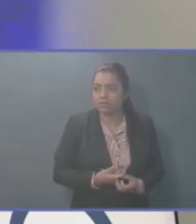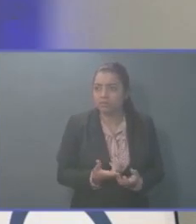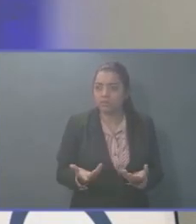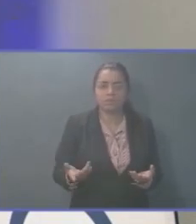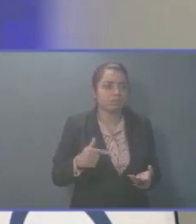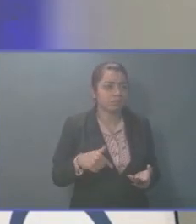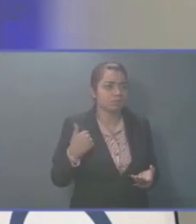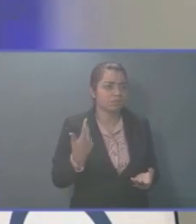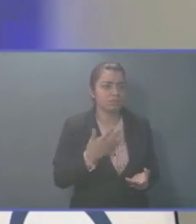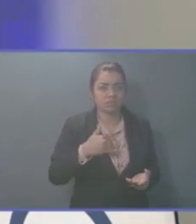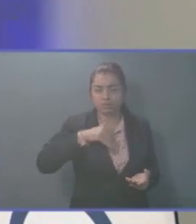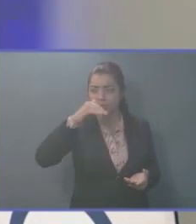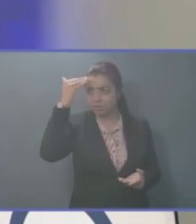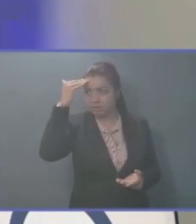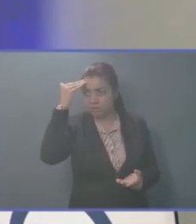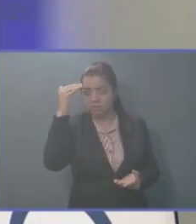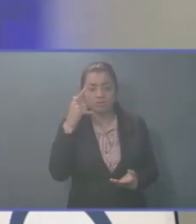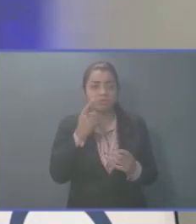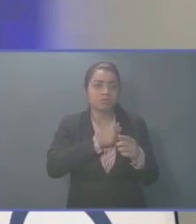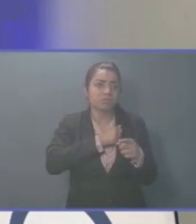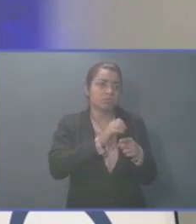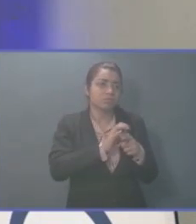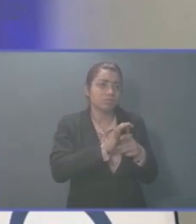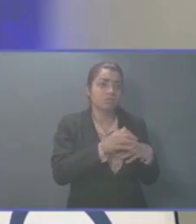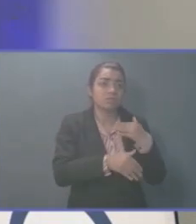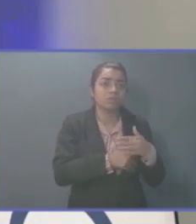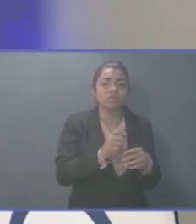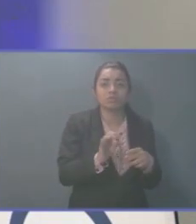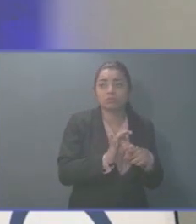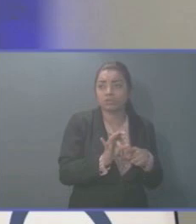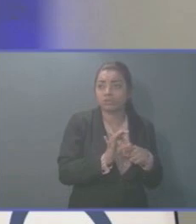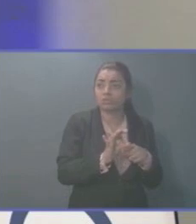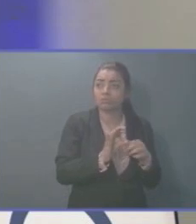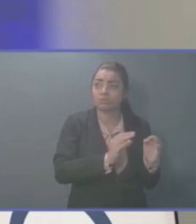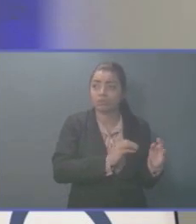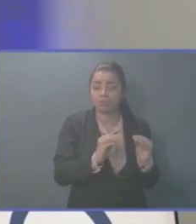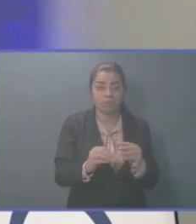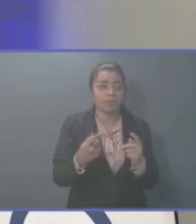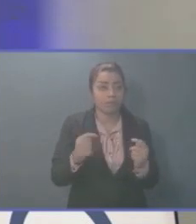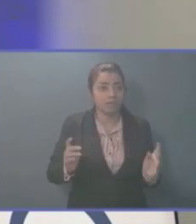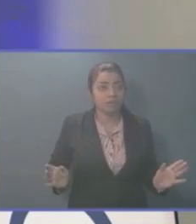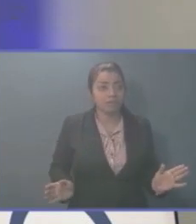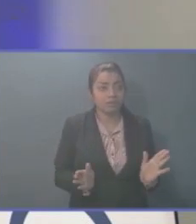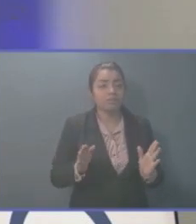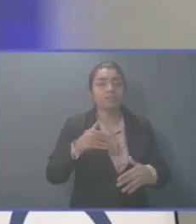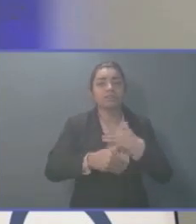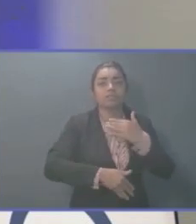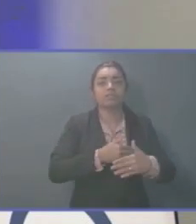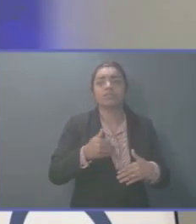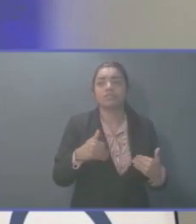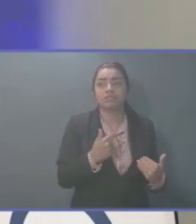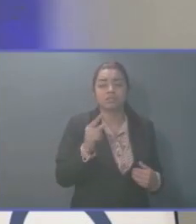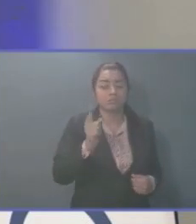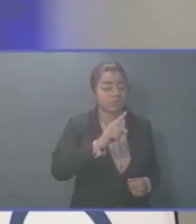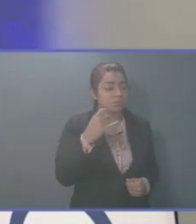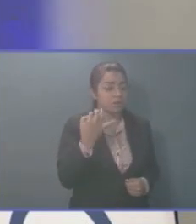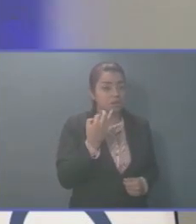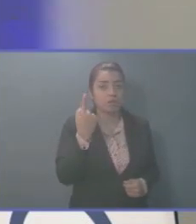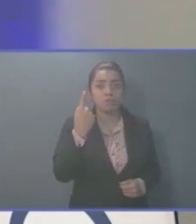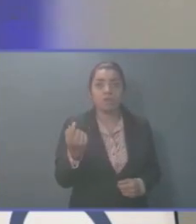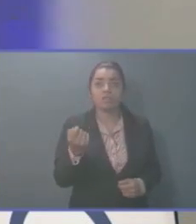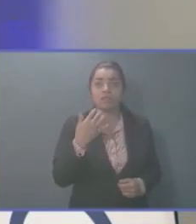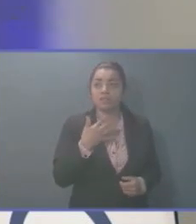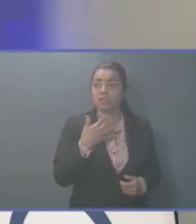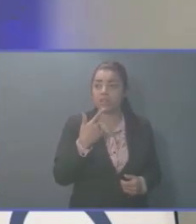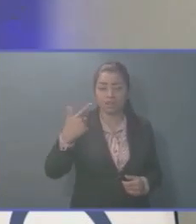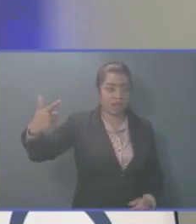acá nosotros sabemos cuál es nuestro rol, cuál es nuestra función, tratamos de hacerlo de la mejor forma, y no necesitamos que alguien venga y nos